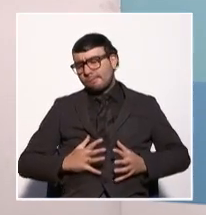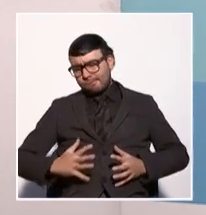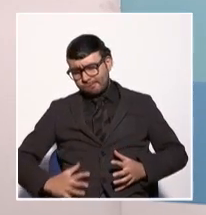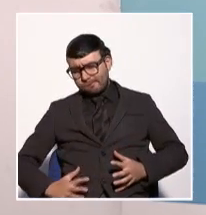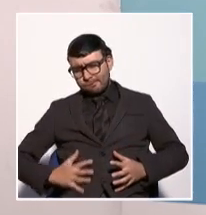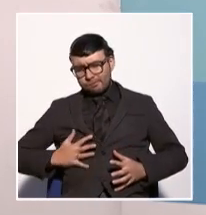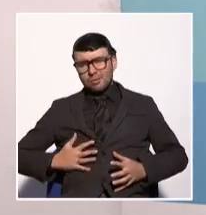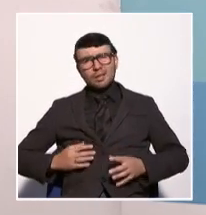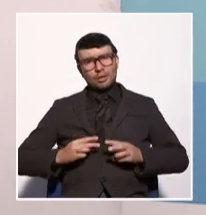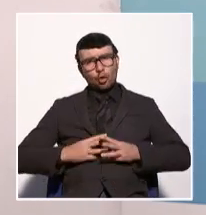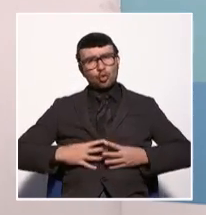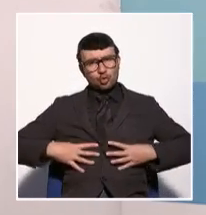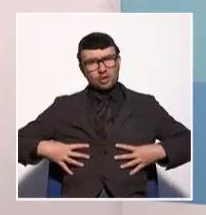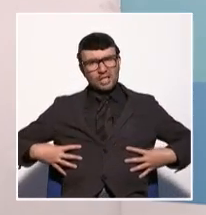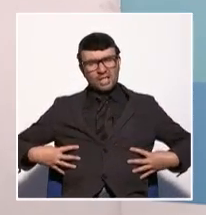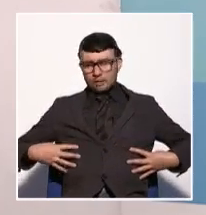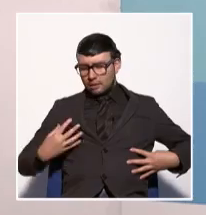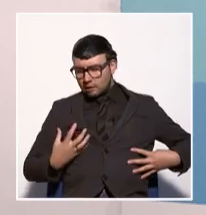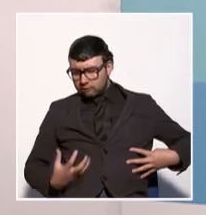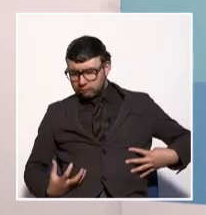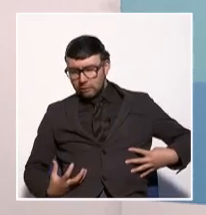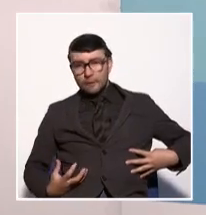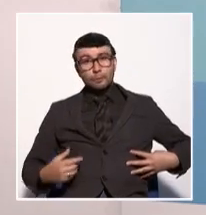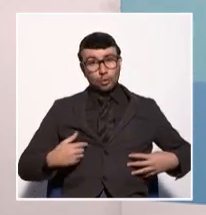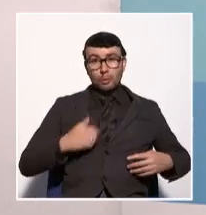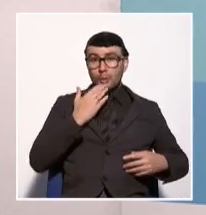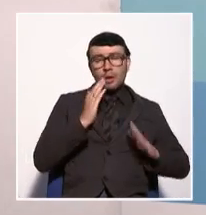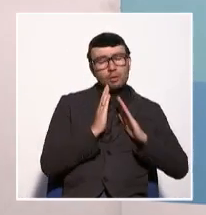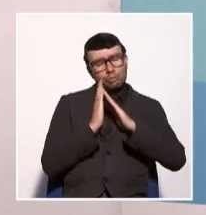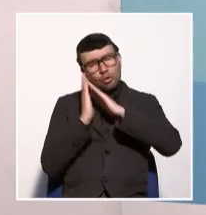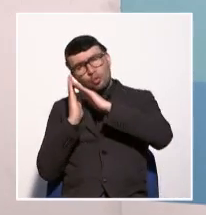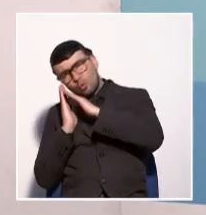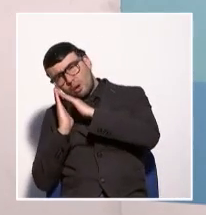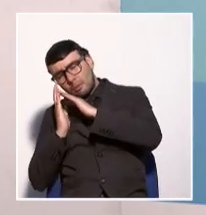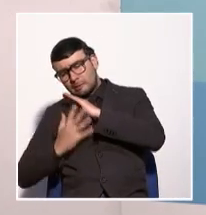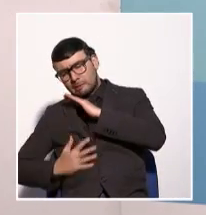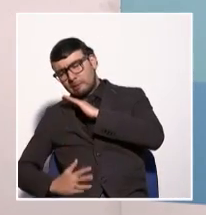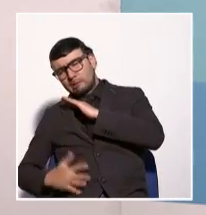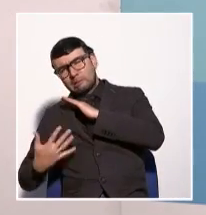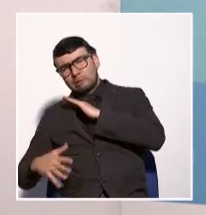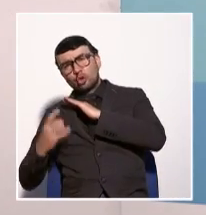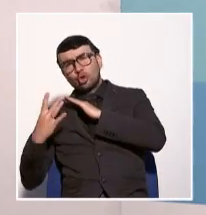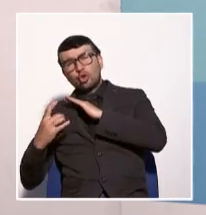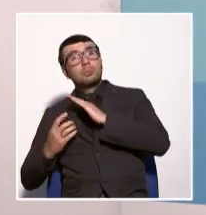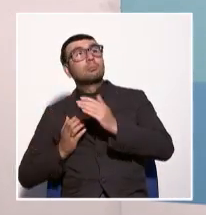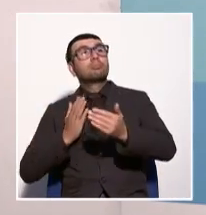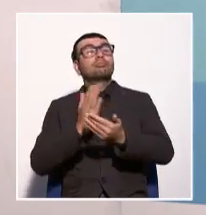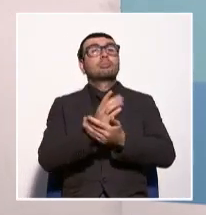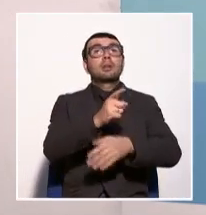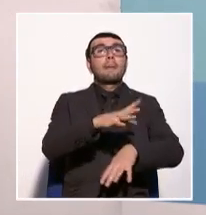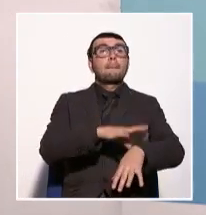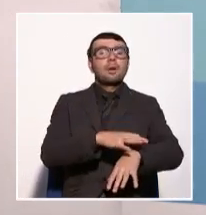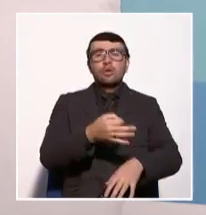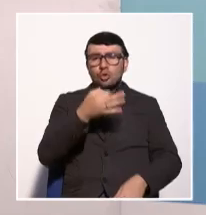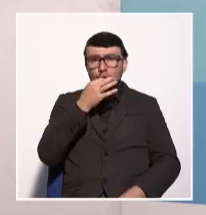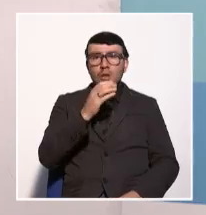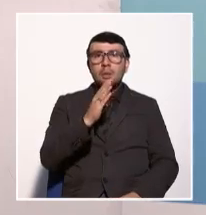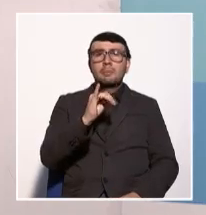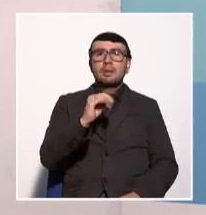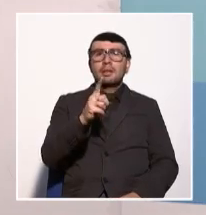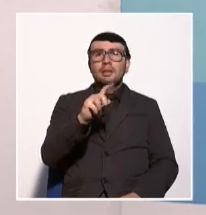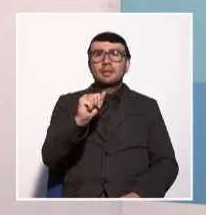debajo de las costillas cuando duermo hacia ese lado he acudido al médico me formulan bisacodilo y